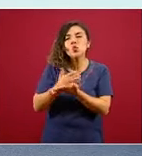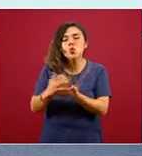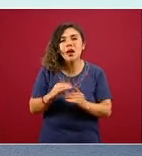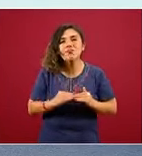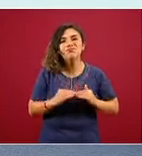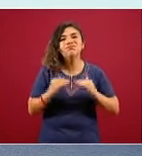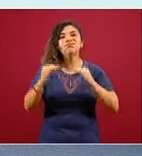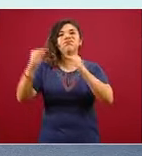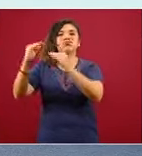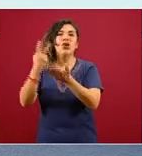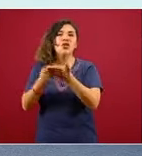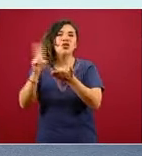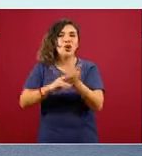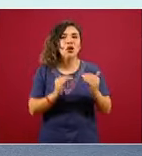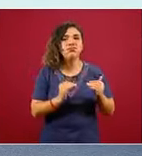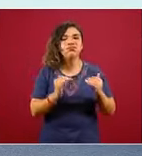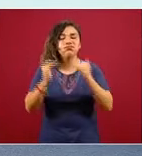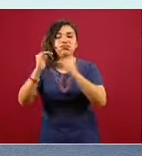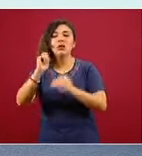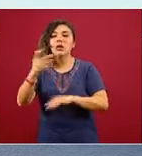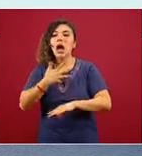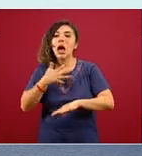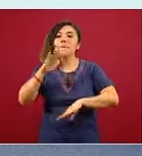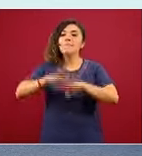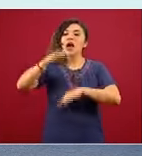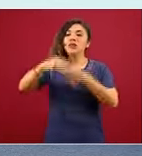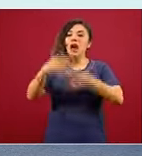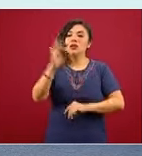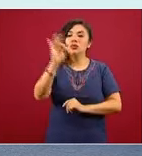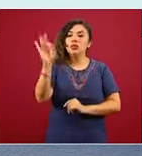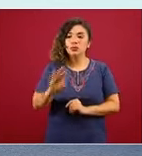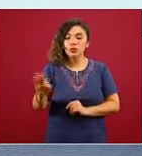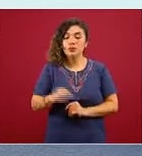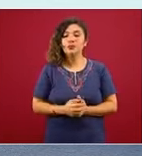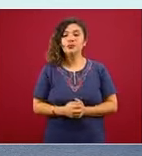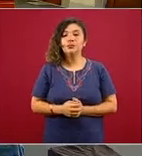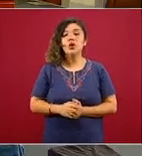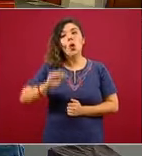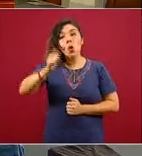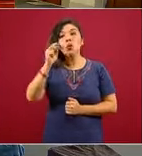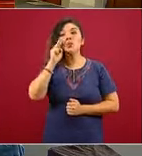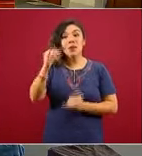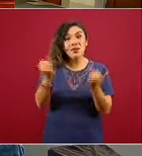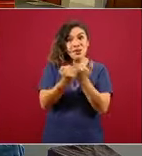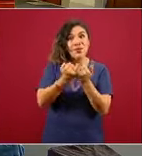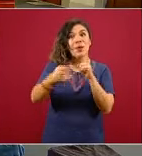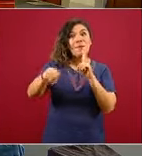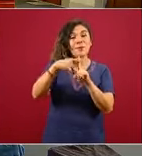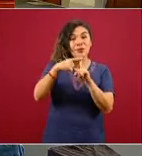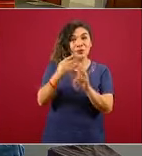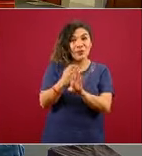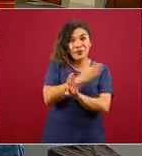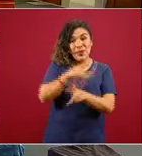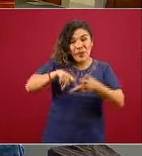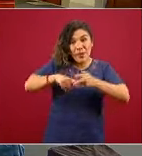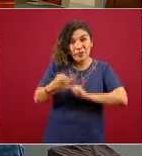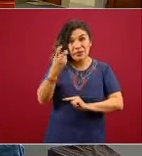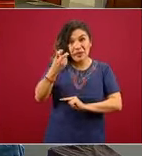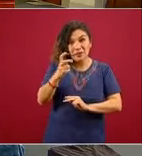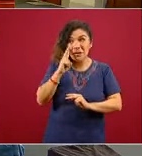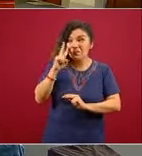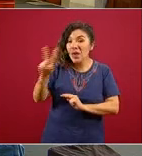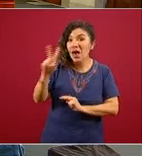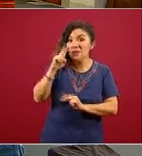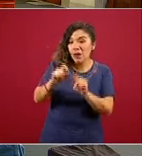también tenemos un incremento de más 14%. Algo que veíamos también positivo ya desde que iniciamos con este tipo de